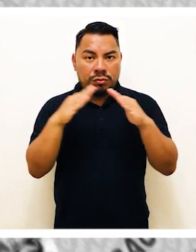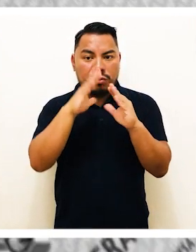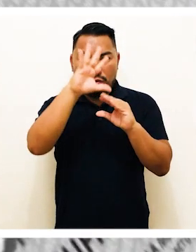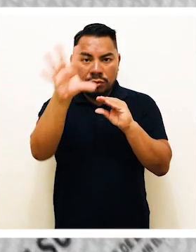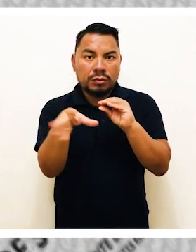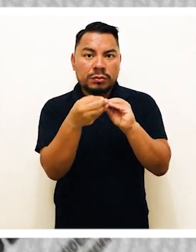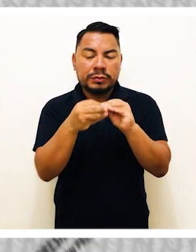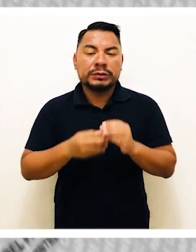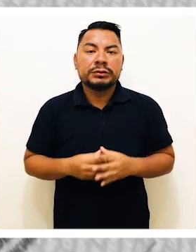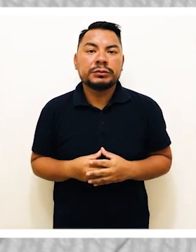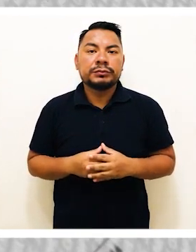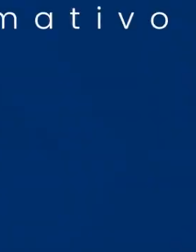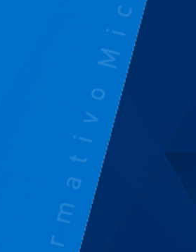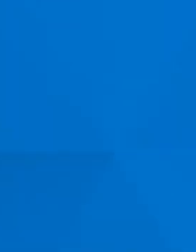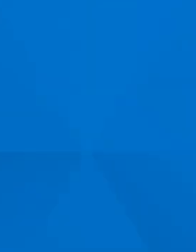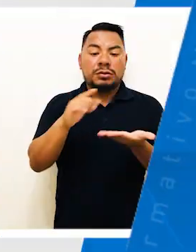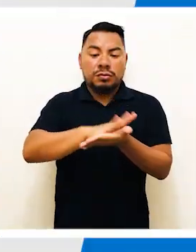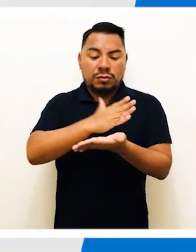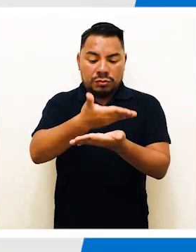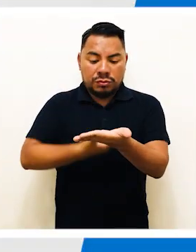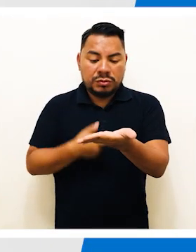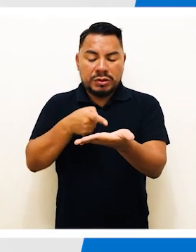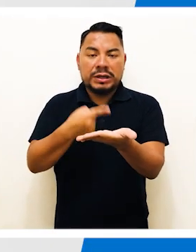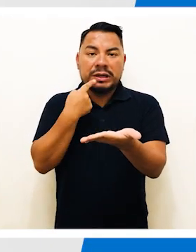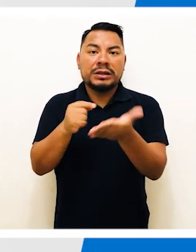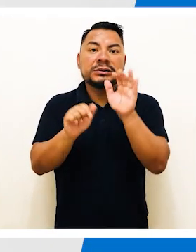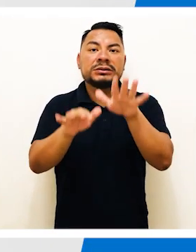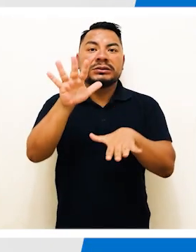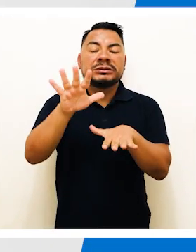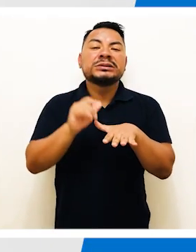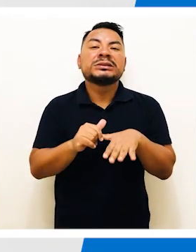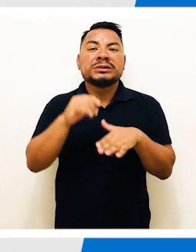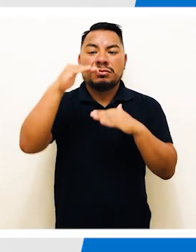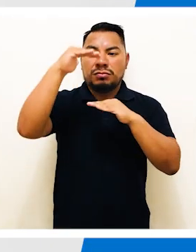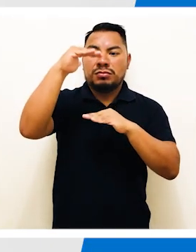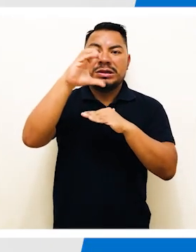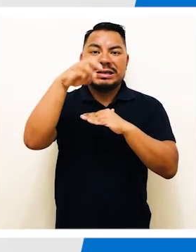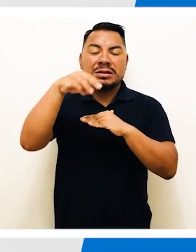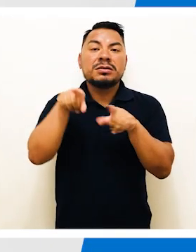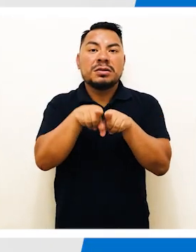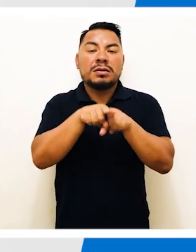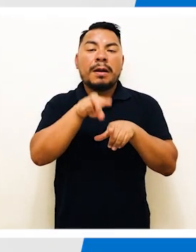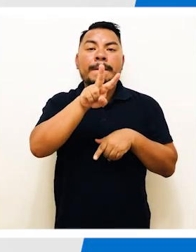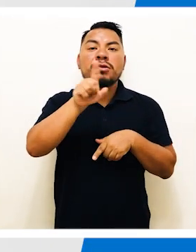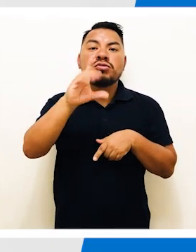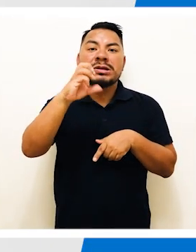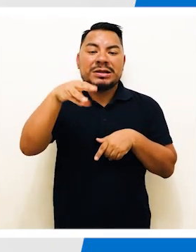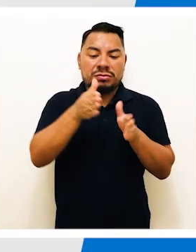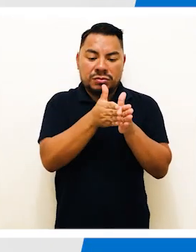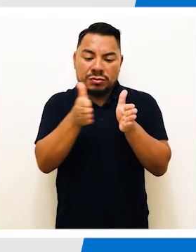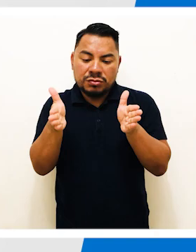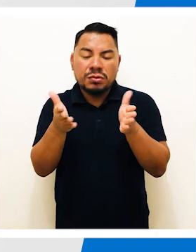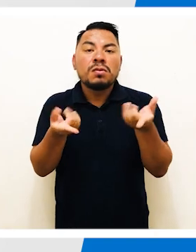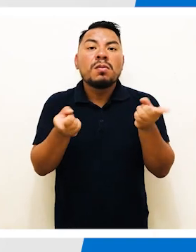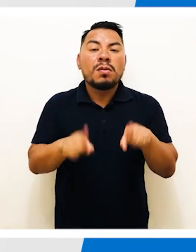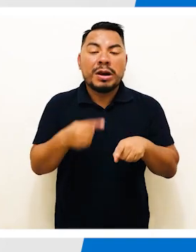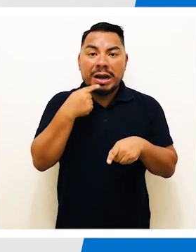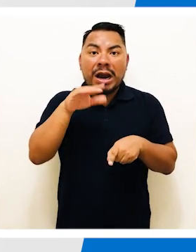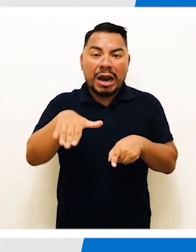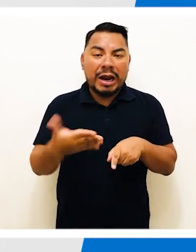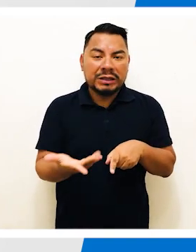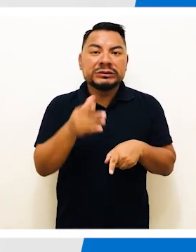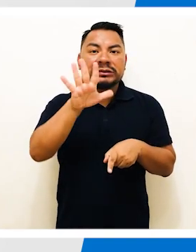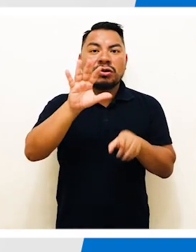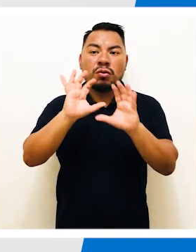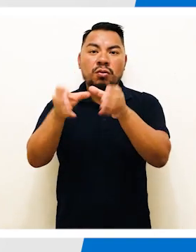municipales complementarias. El documento tendrá 15 centímetros de largo y 21 centímetros de ancho cuando incluya de